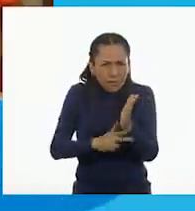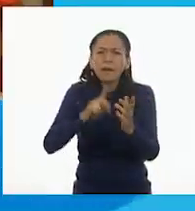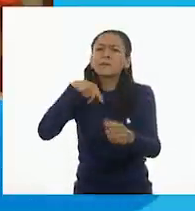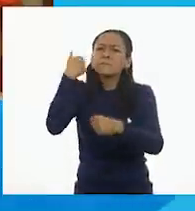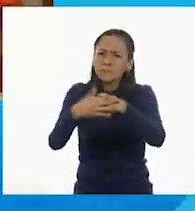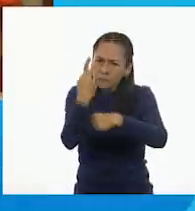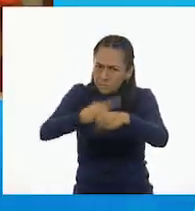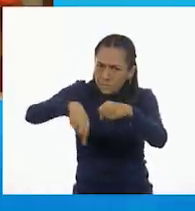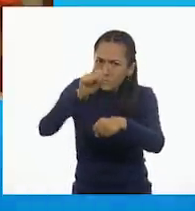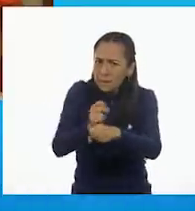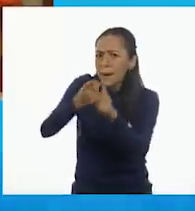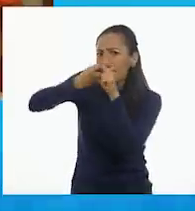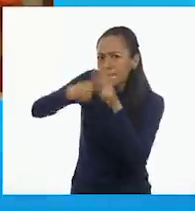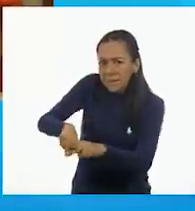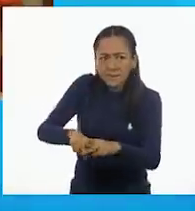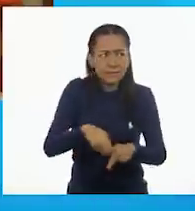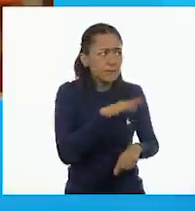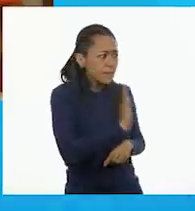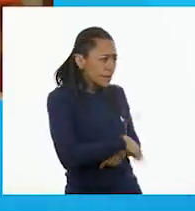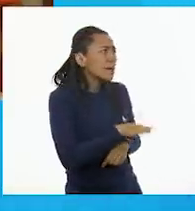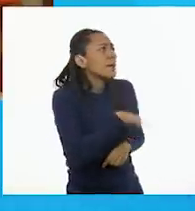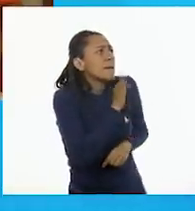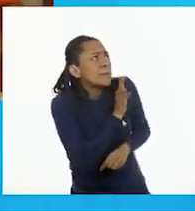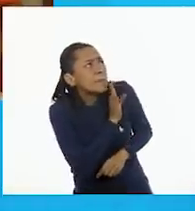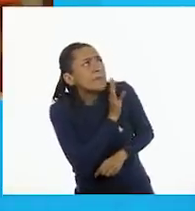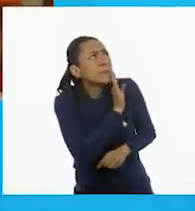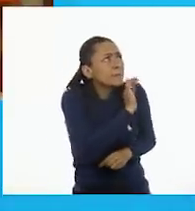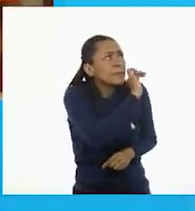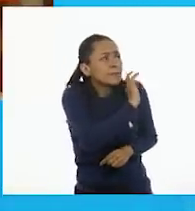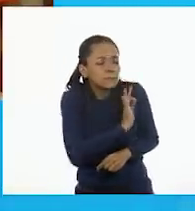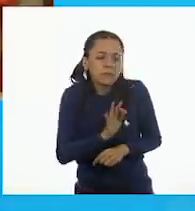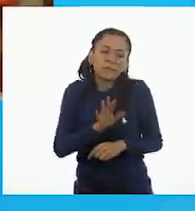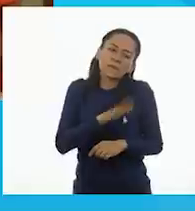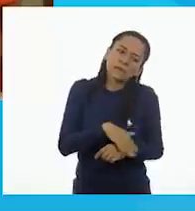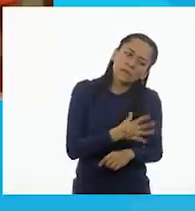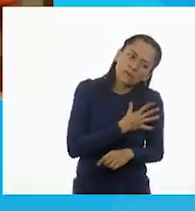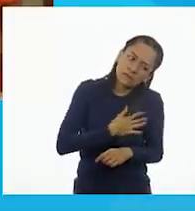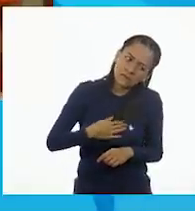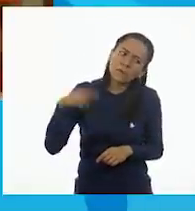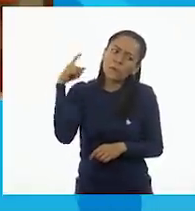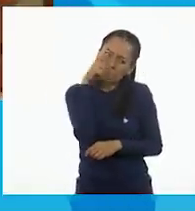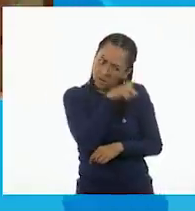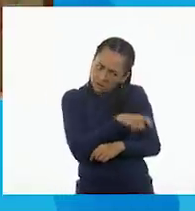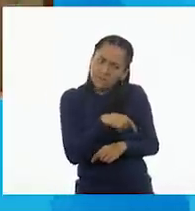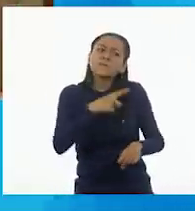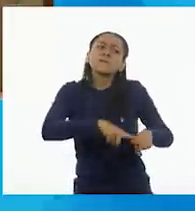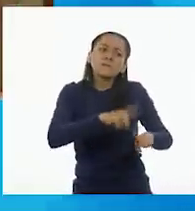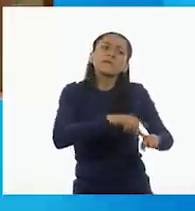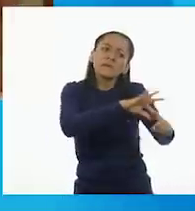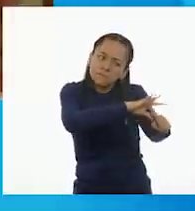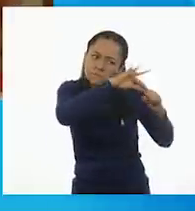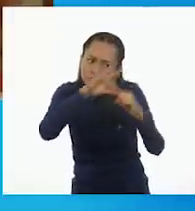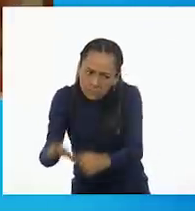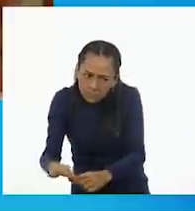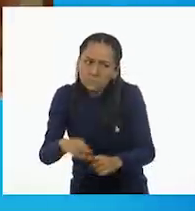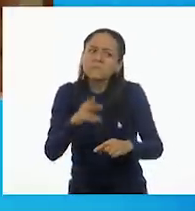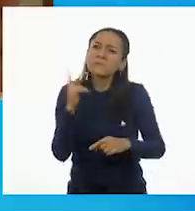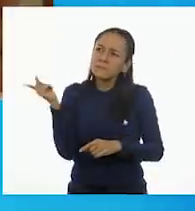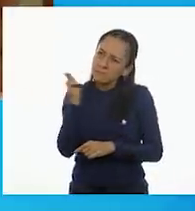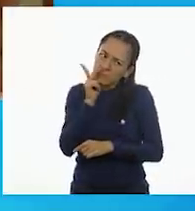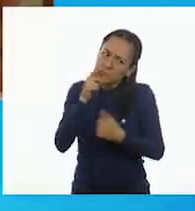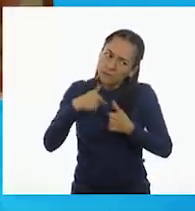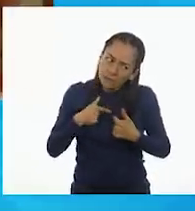mamá? Oye, hijito, se me hace difícil. ¿Quién te lleva? Tu papá y yo trabajamos hasta tarde. ¿Me puedo ir yo solo? Ay, sí, cómo